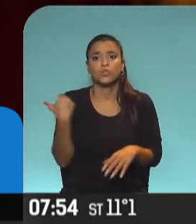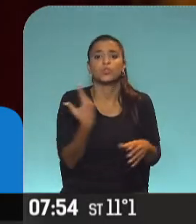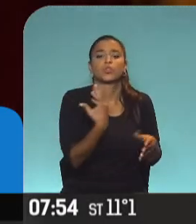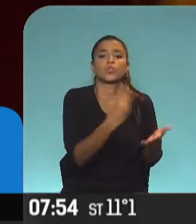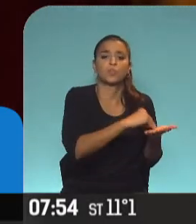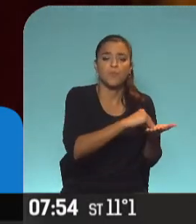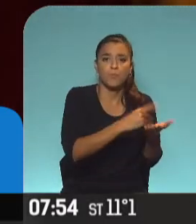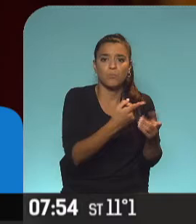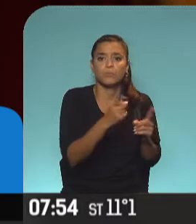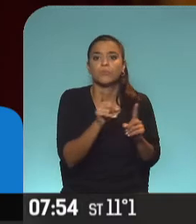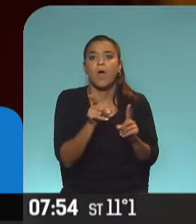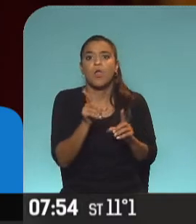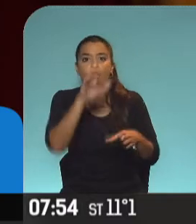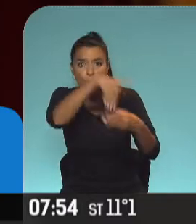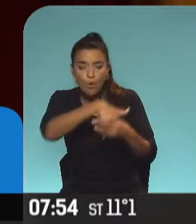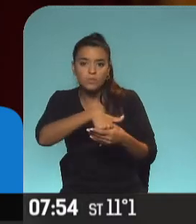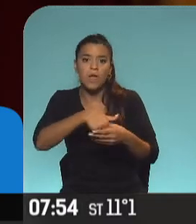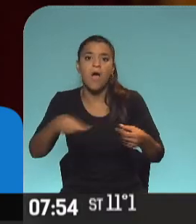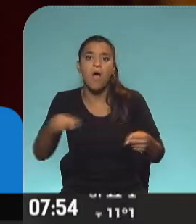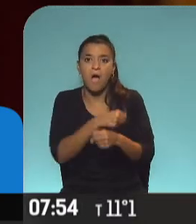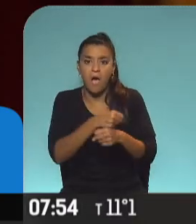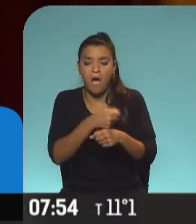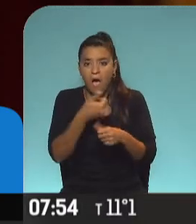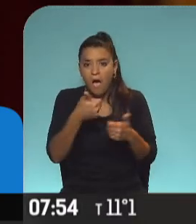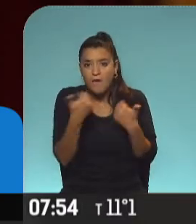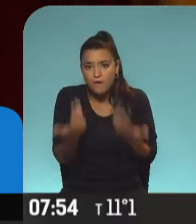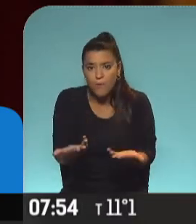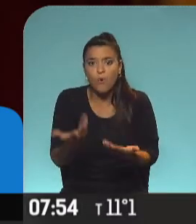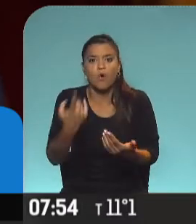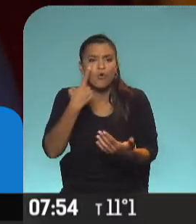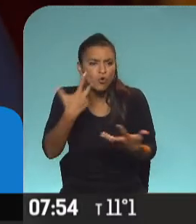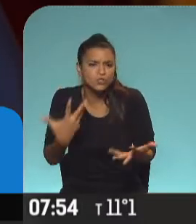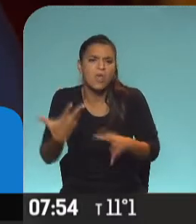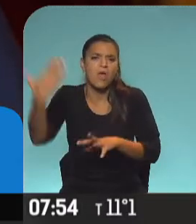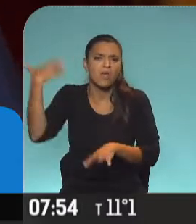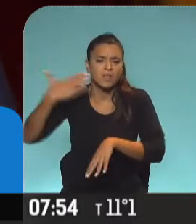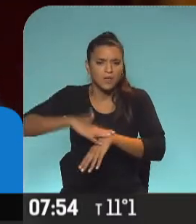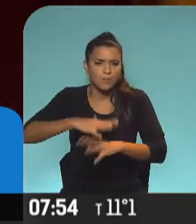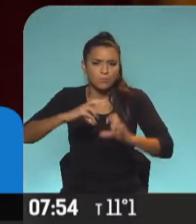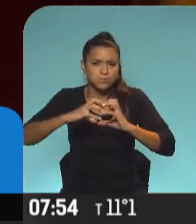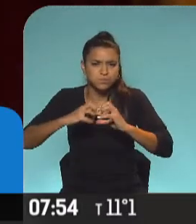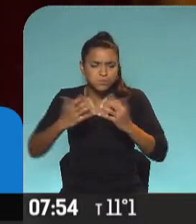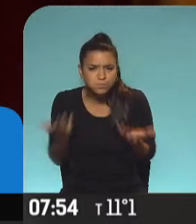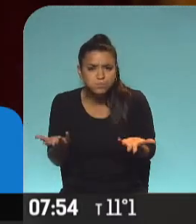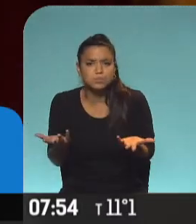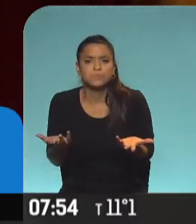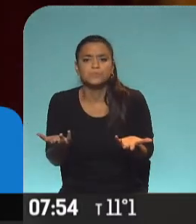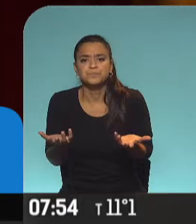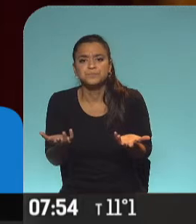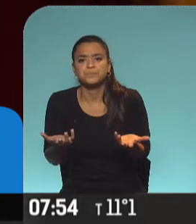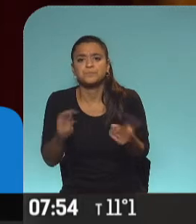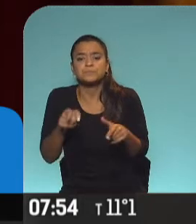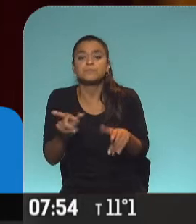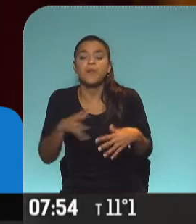a favor, una ley que no tenía objeciones, conocida, que tuvo tiempo de debate más que amplio y que por